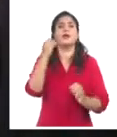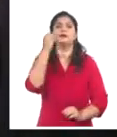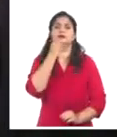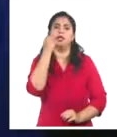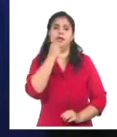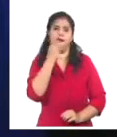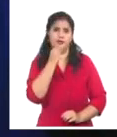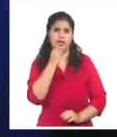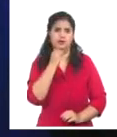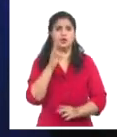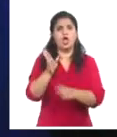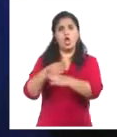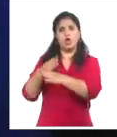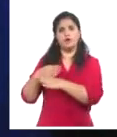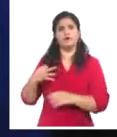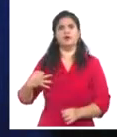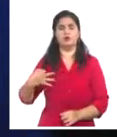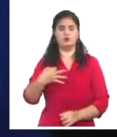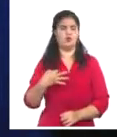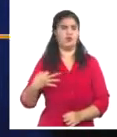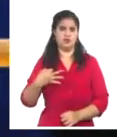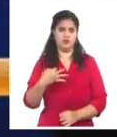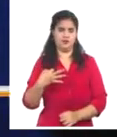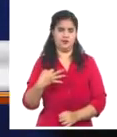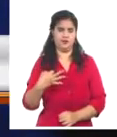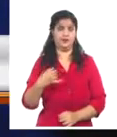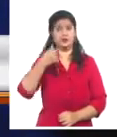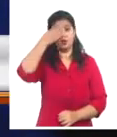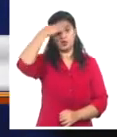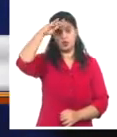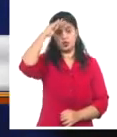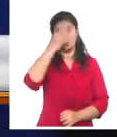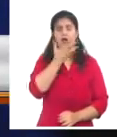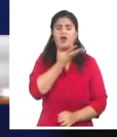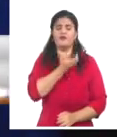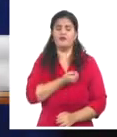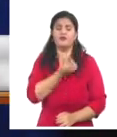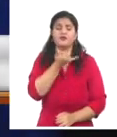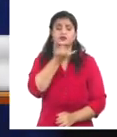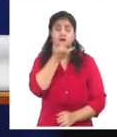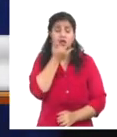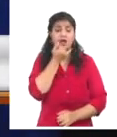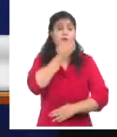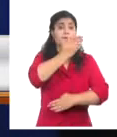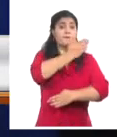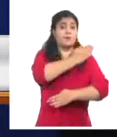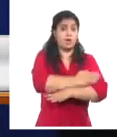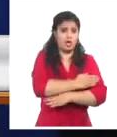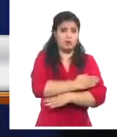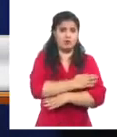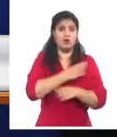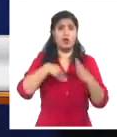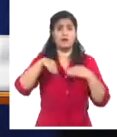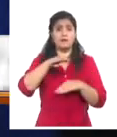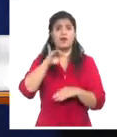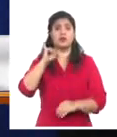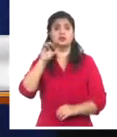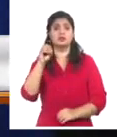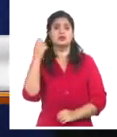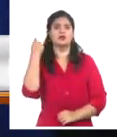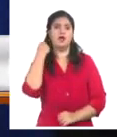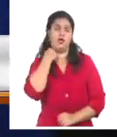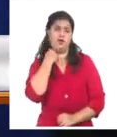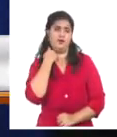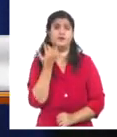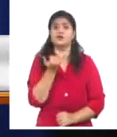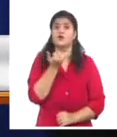desarrollo territorial. Nosotros somos víctimas del bloqueo hace más de 60 años. Realmente nos afecta a todos los cubanos en todos los ámbitos, en lo económico, pero